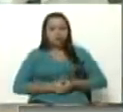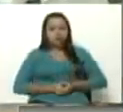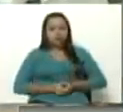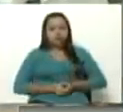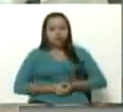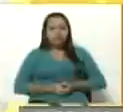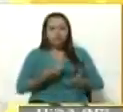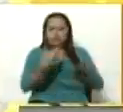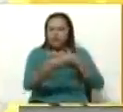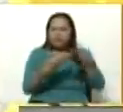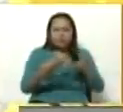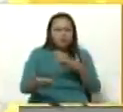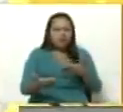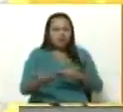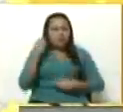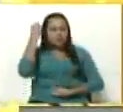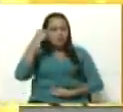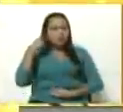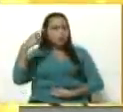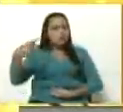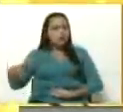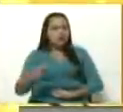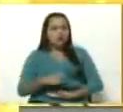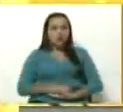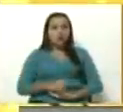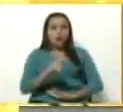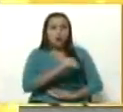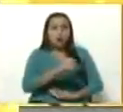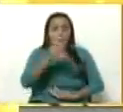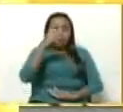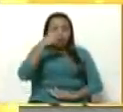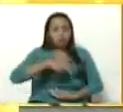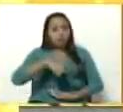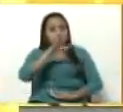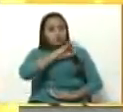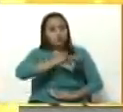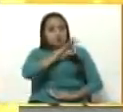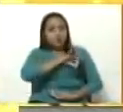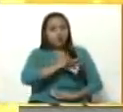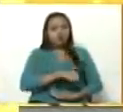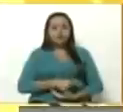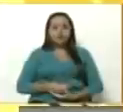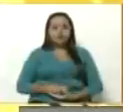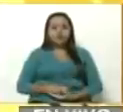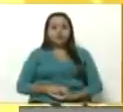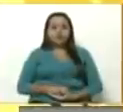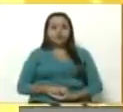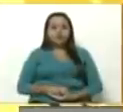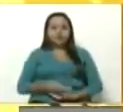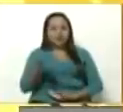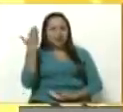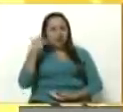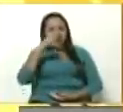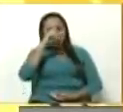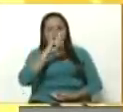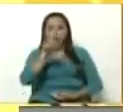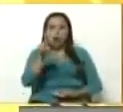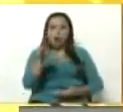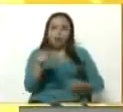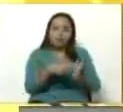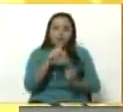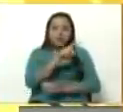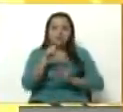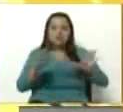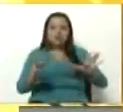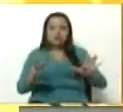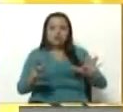Sin importar condición política, sin importar clase social. Aquel 2017 la prioridad se concentró